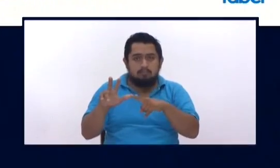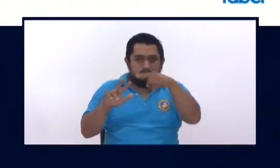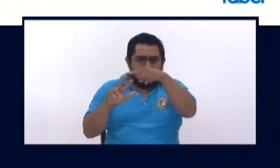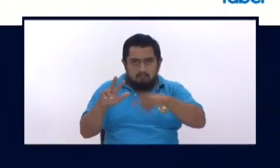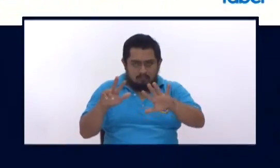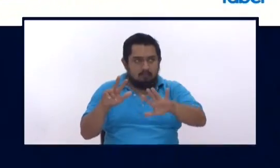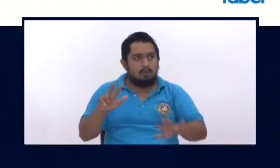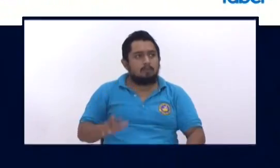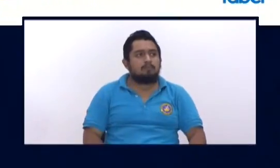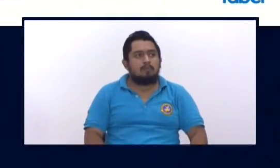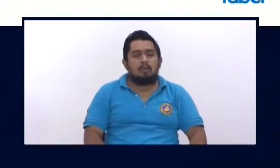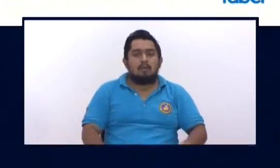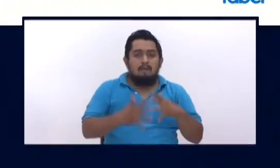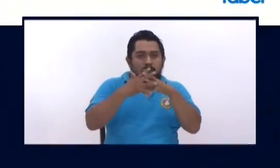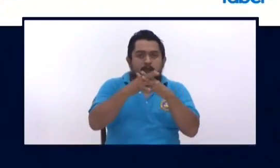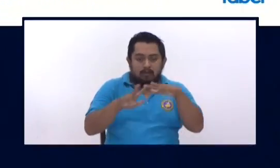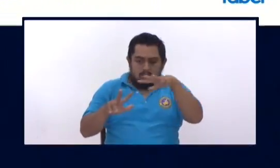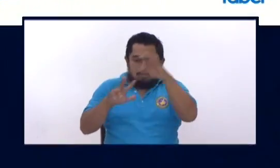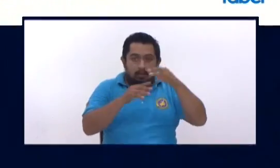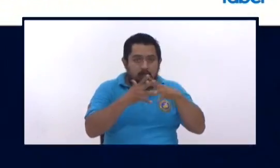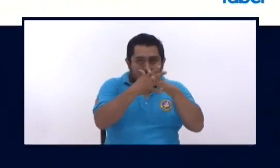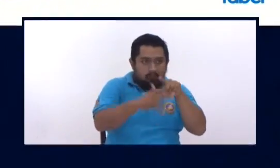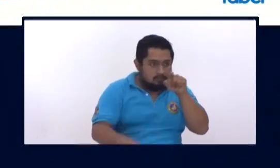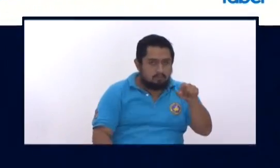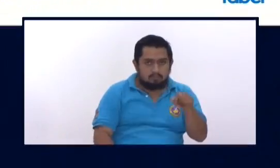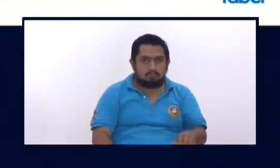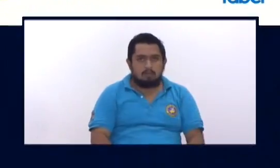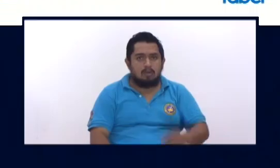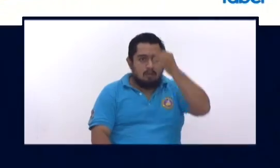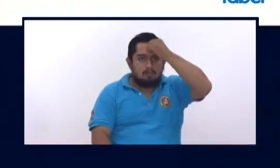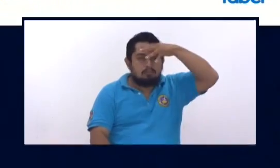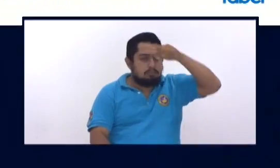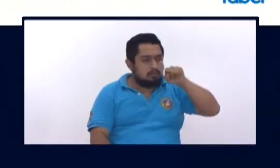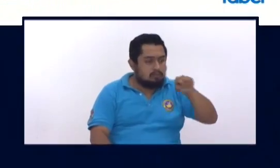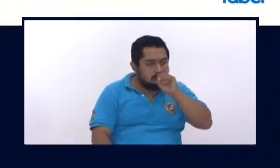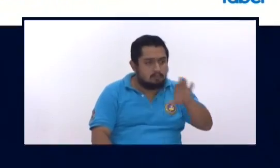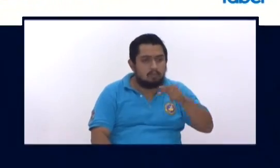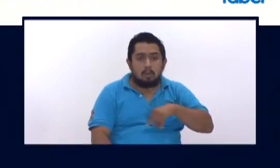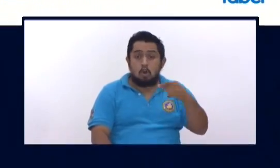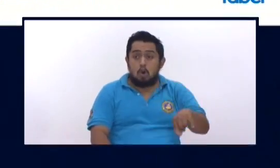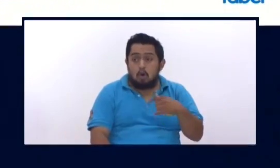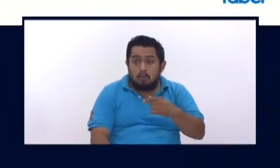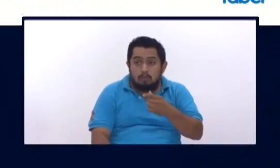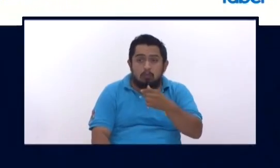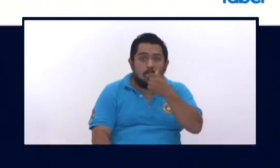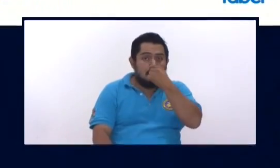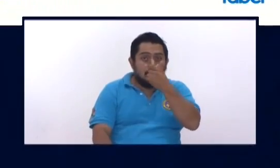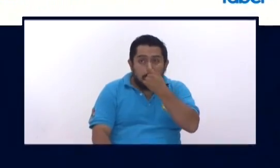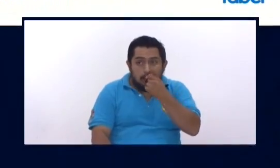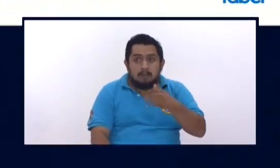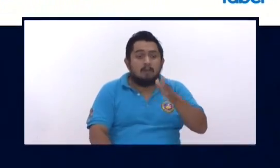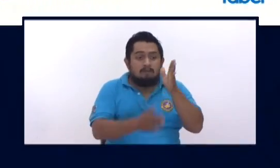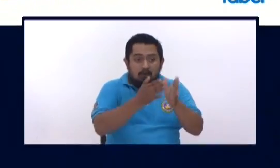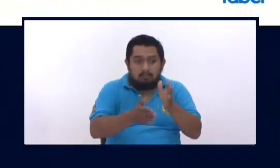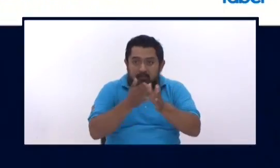perfecto voy a hablar ahora de eeuu el presidente eeuu dijo minnis señores esto es una gripe mal tratada las cosas van así hoy